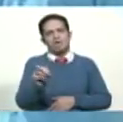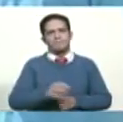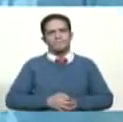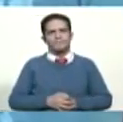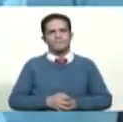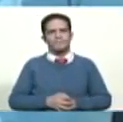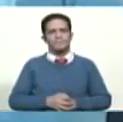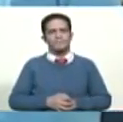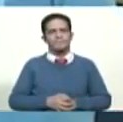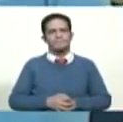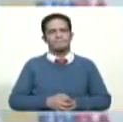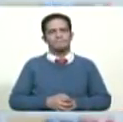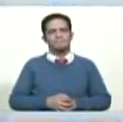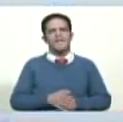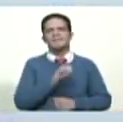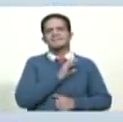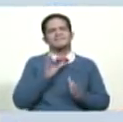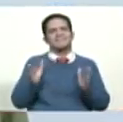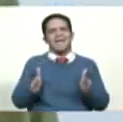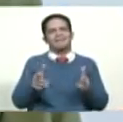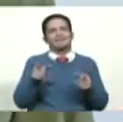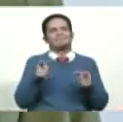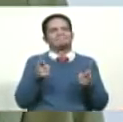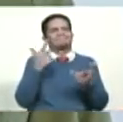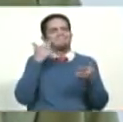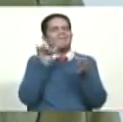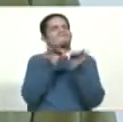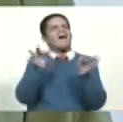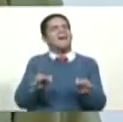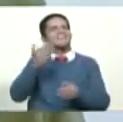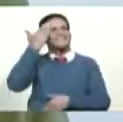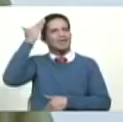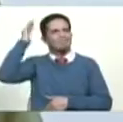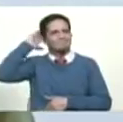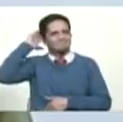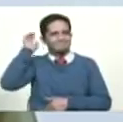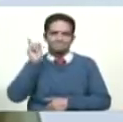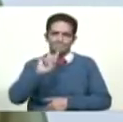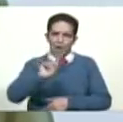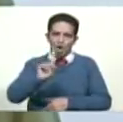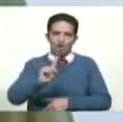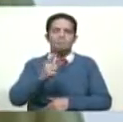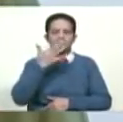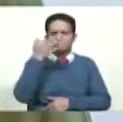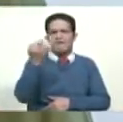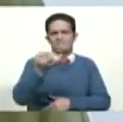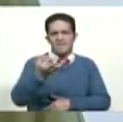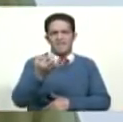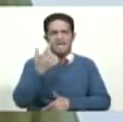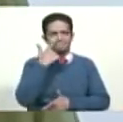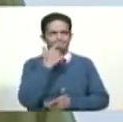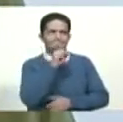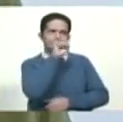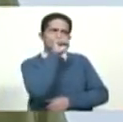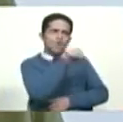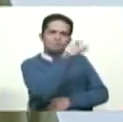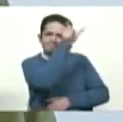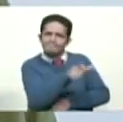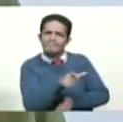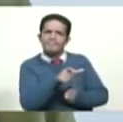no cristiano fariseo, tienen un presidente cristiano de verdad, de Cristo el